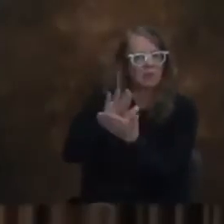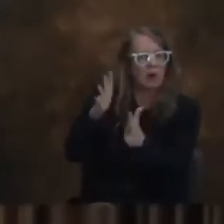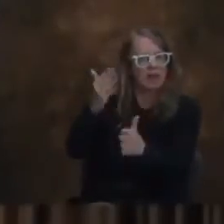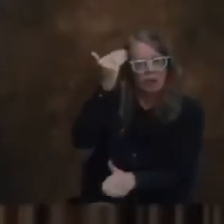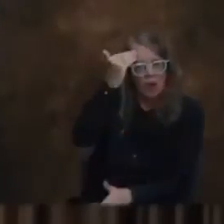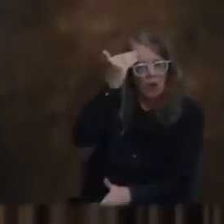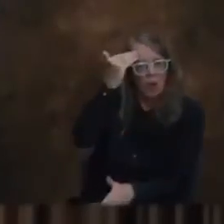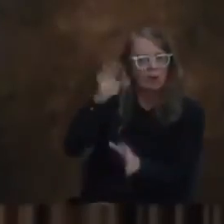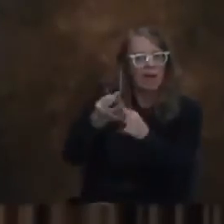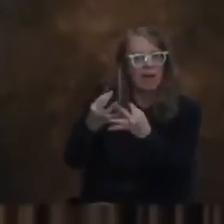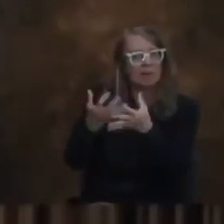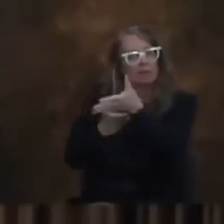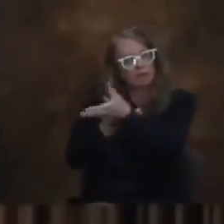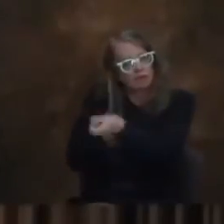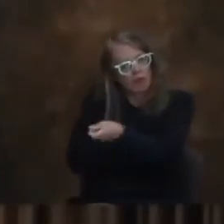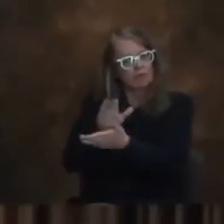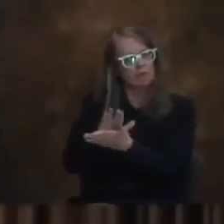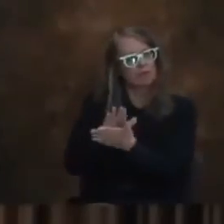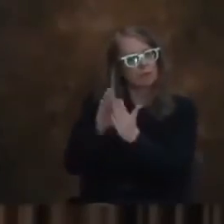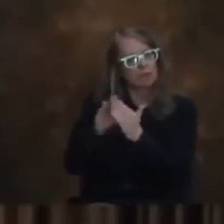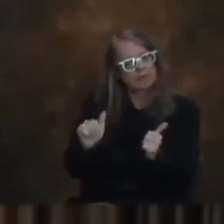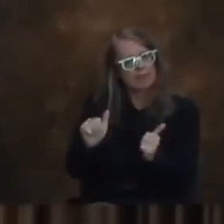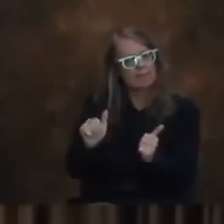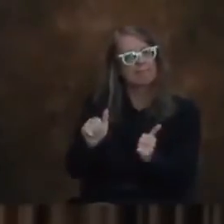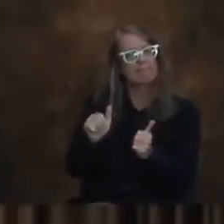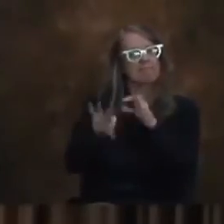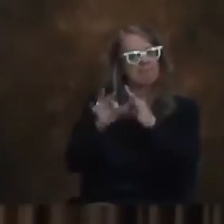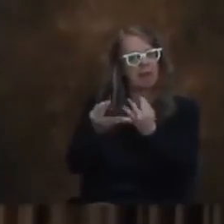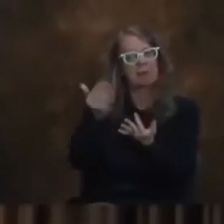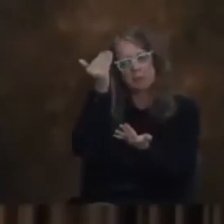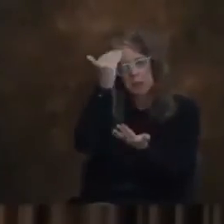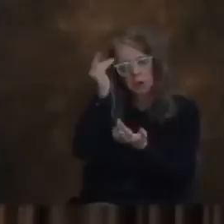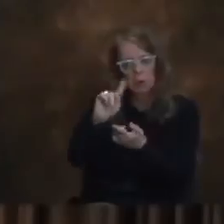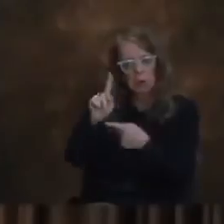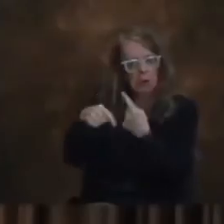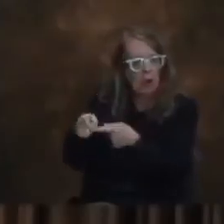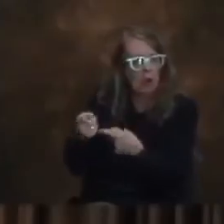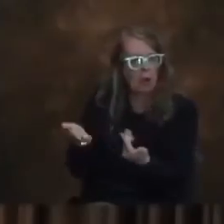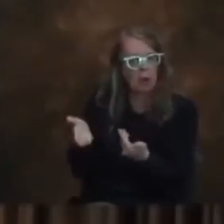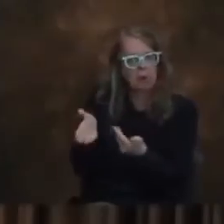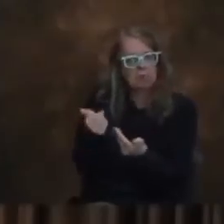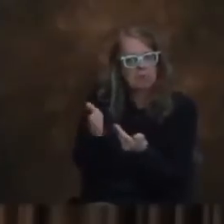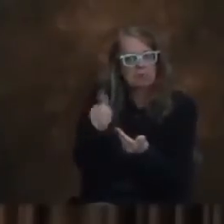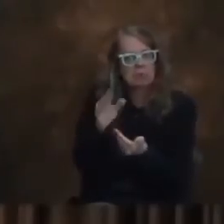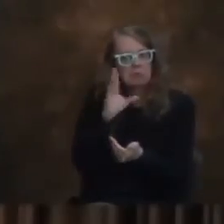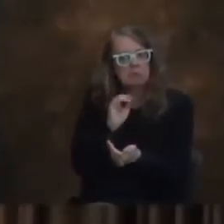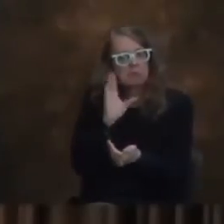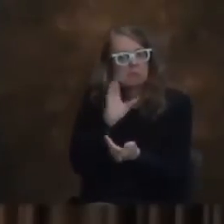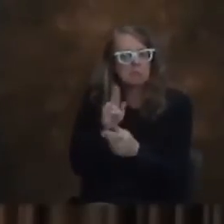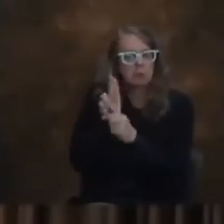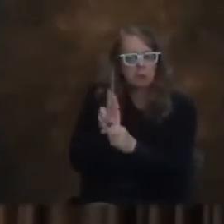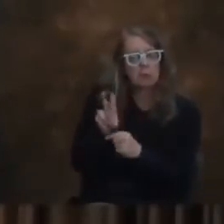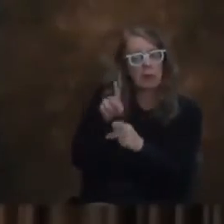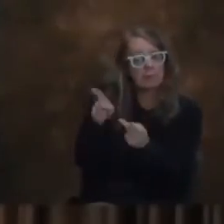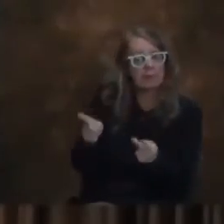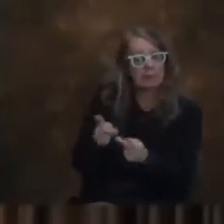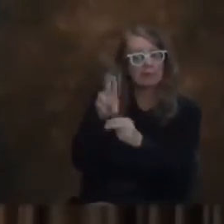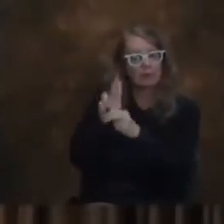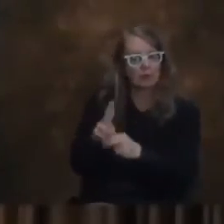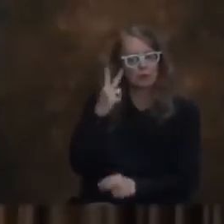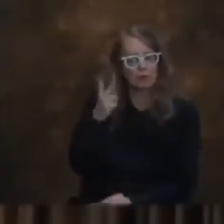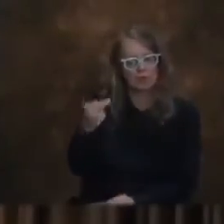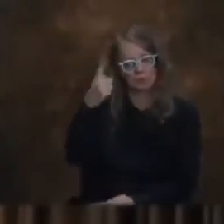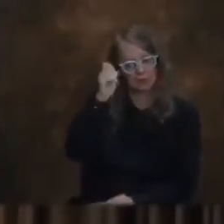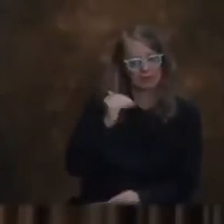tiene confianza y saben cómo navegar allí en estos espacios que conocen porque los colaboradores de escuelas estaban